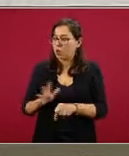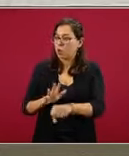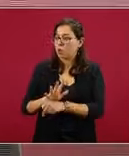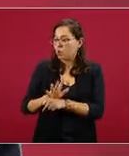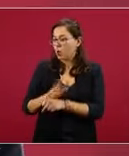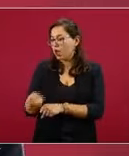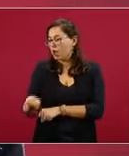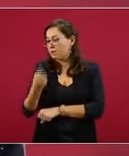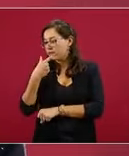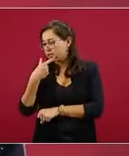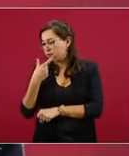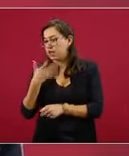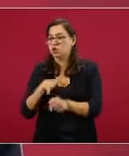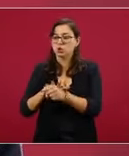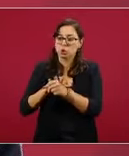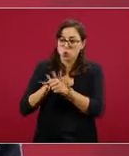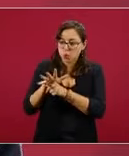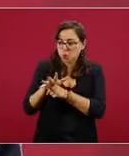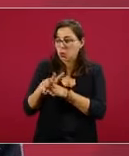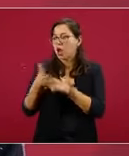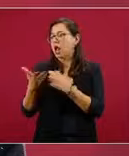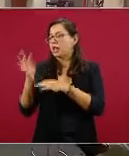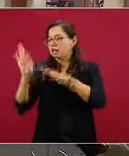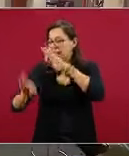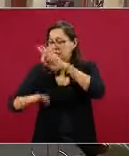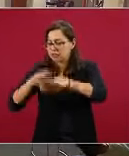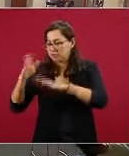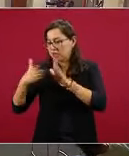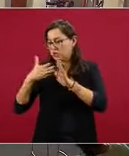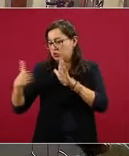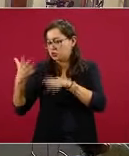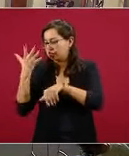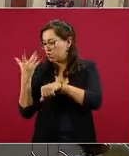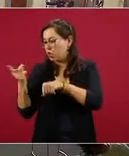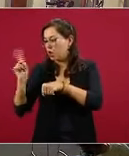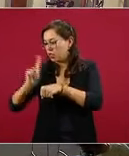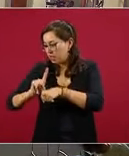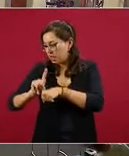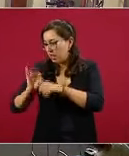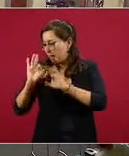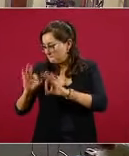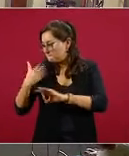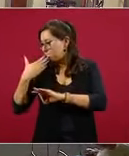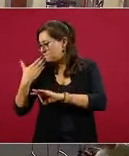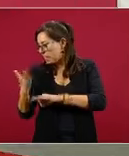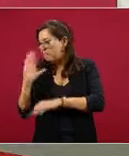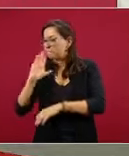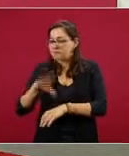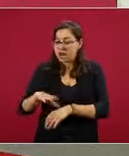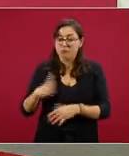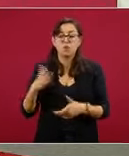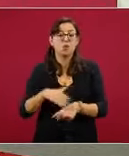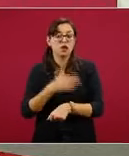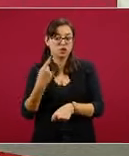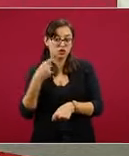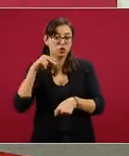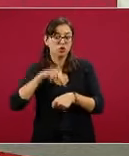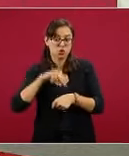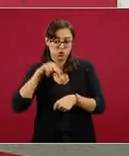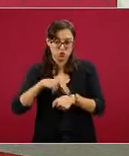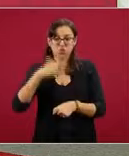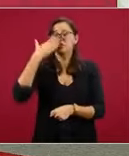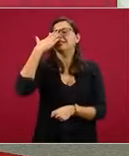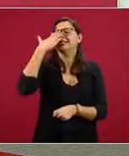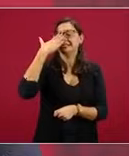el oseltamivir, en los primeros 5 días. Y con eso también podemos medir la calidad, porque se supone que un profesional de la salud